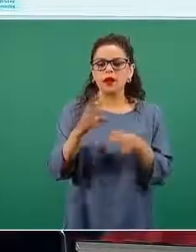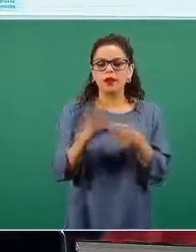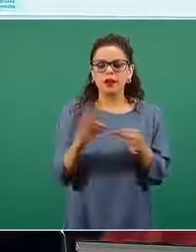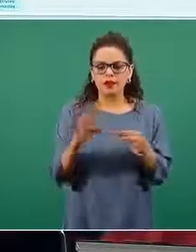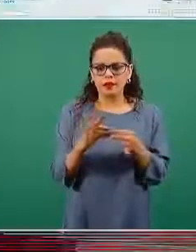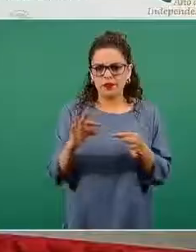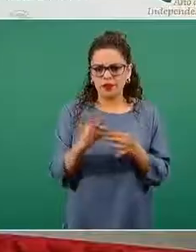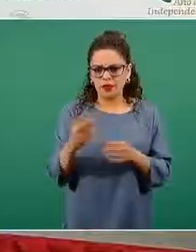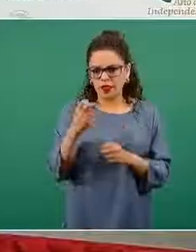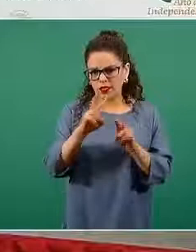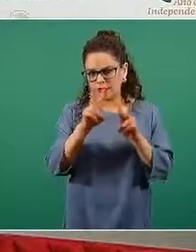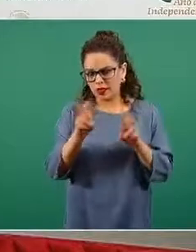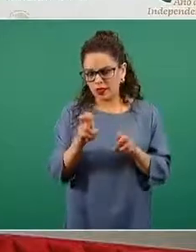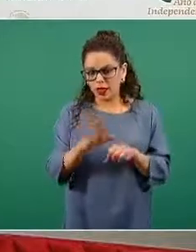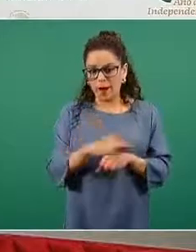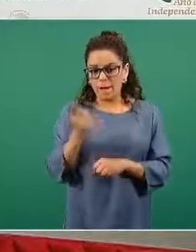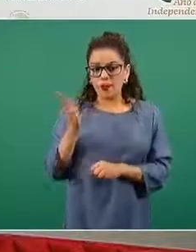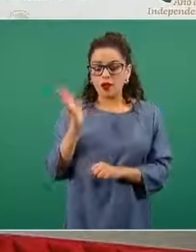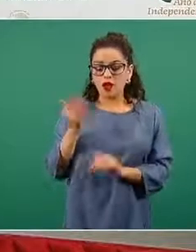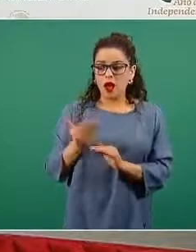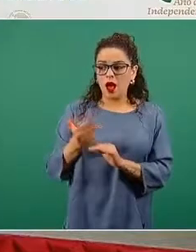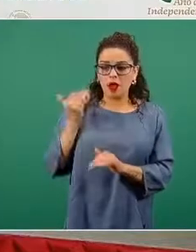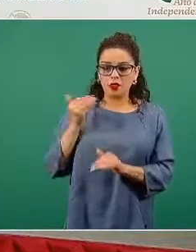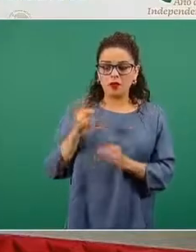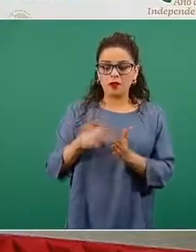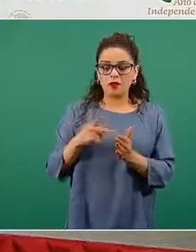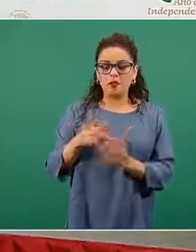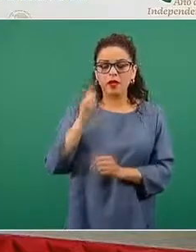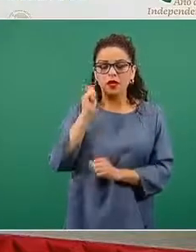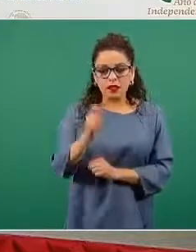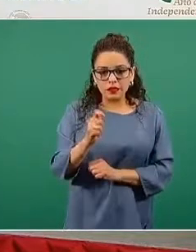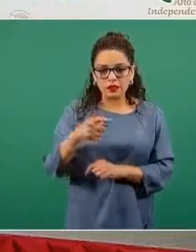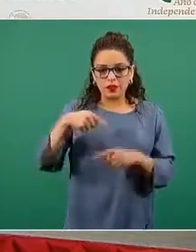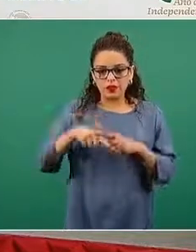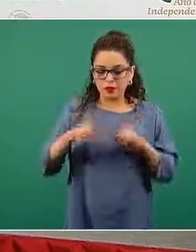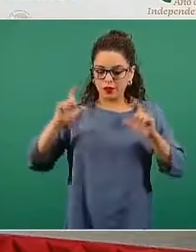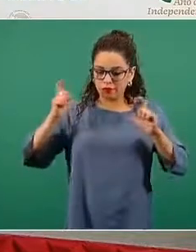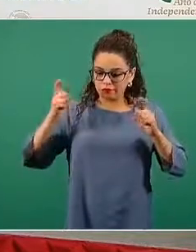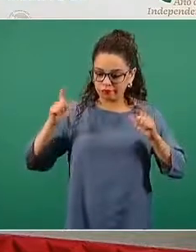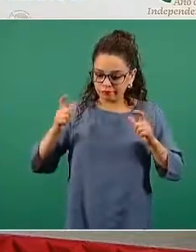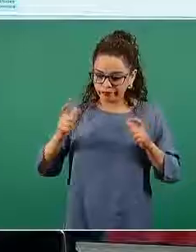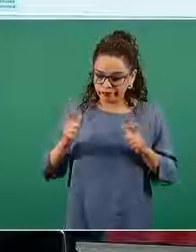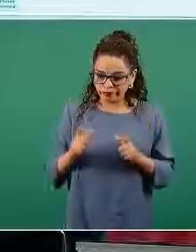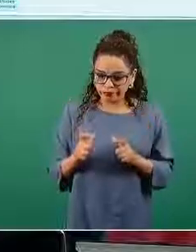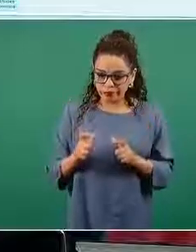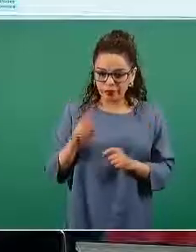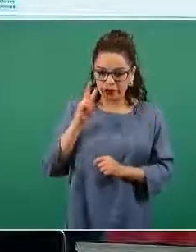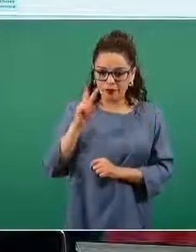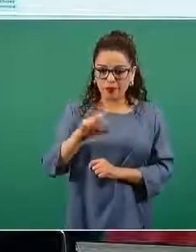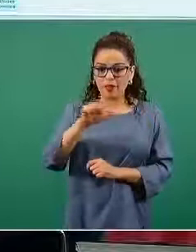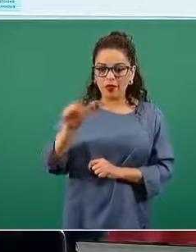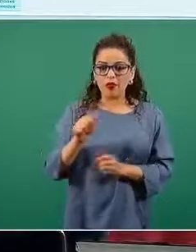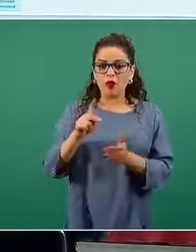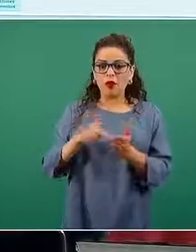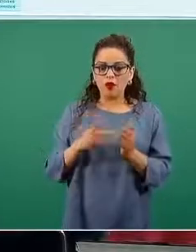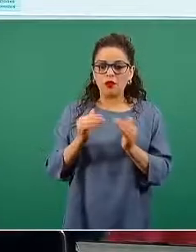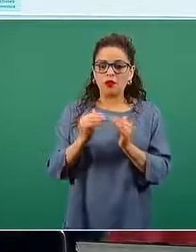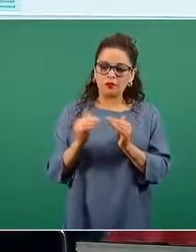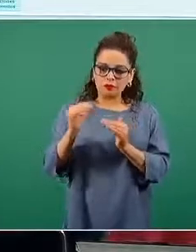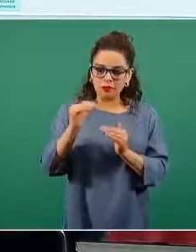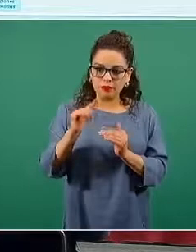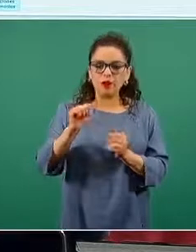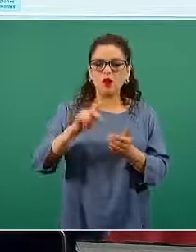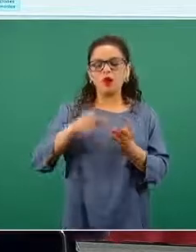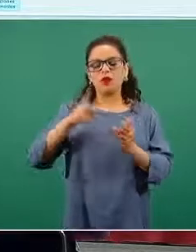algún momento han cambiado la tendencia de la curva descendente en semanas previas. Aquí tenemos uno y aquí tenemos otro,